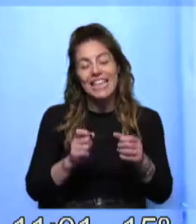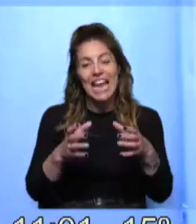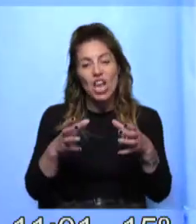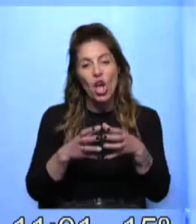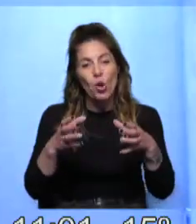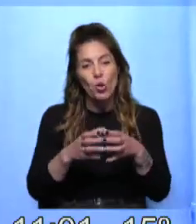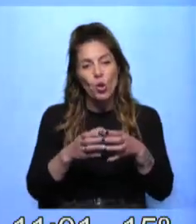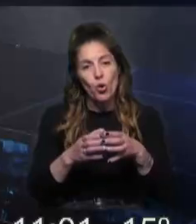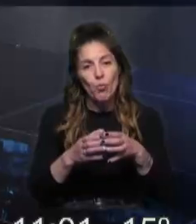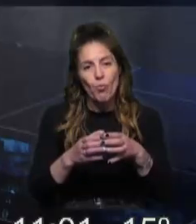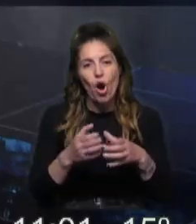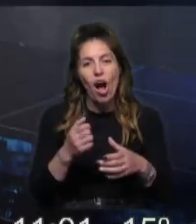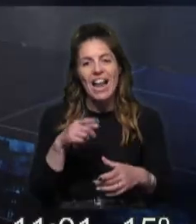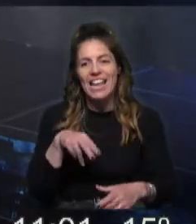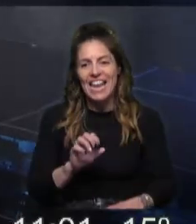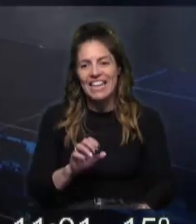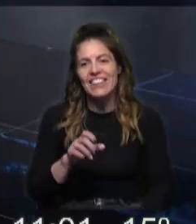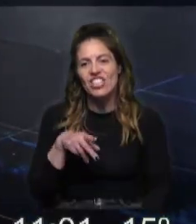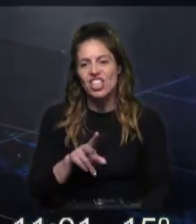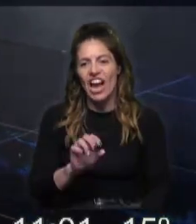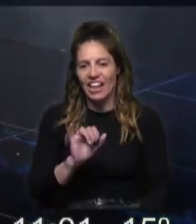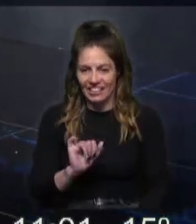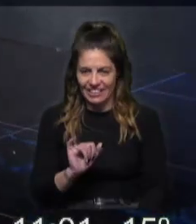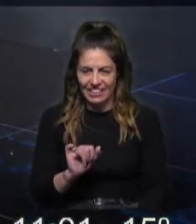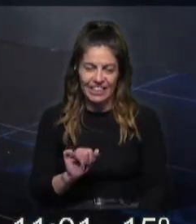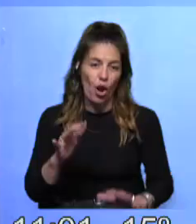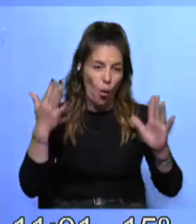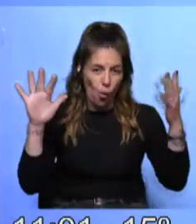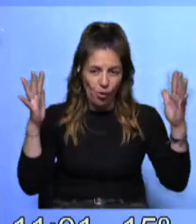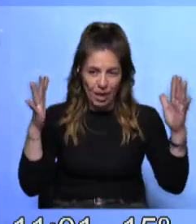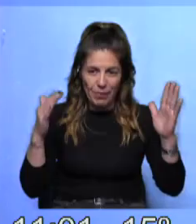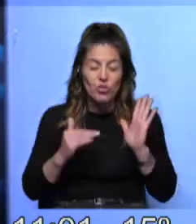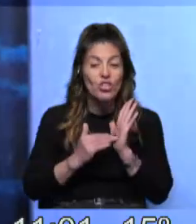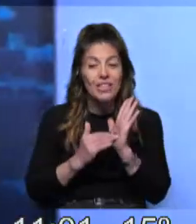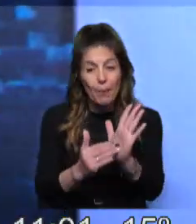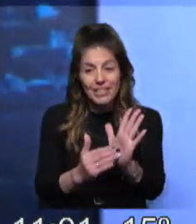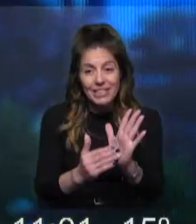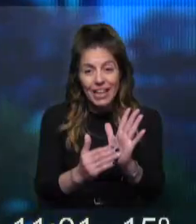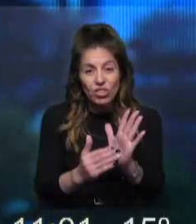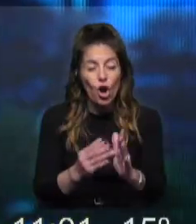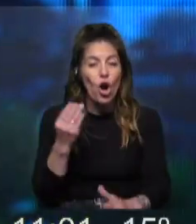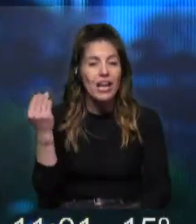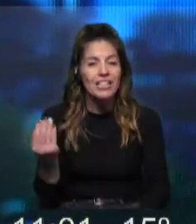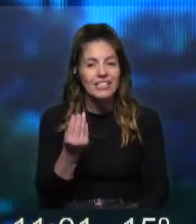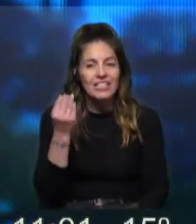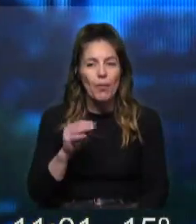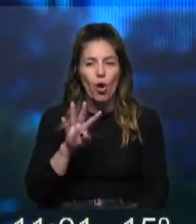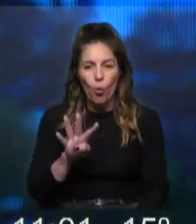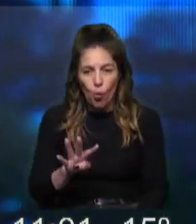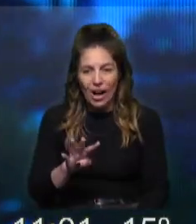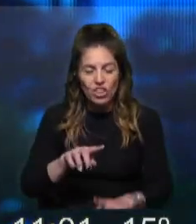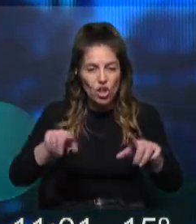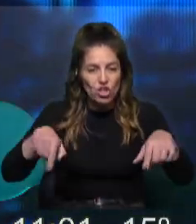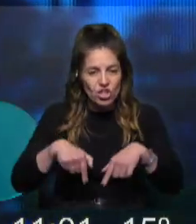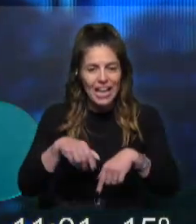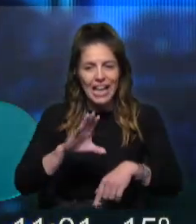Charlie. ¡Bienvenido! ¡Un aplauso! Hola. Que se están presentando el sábado 4 en la sala